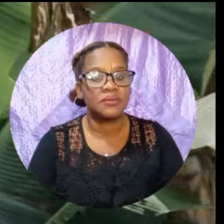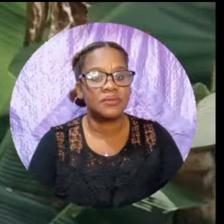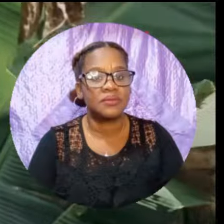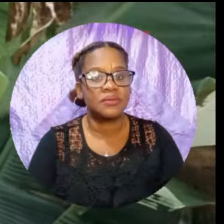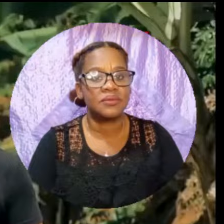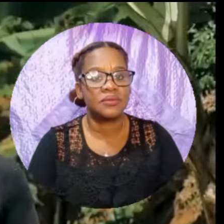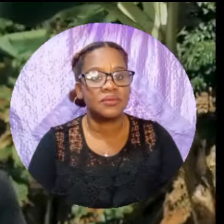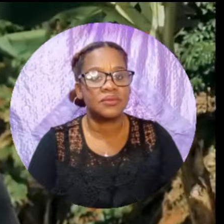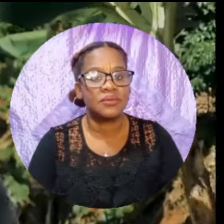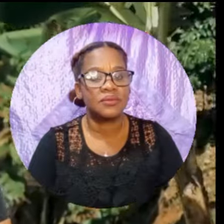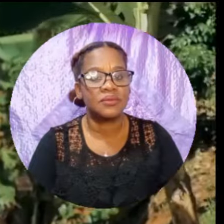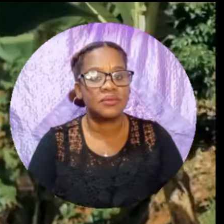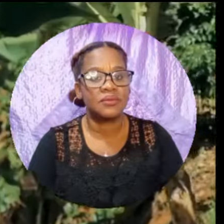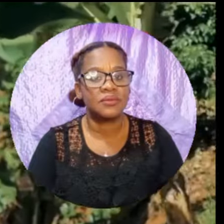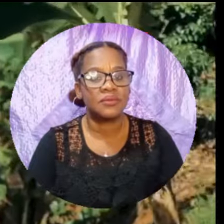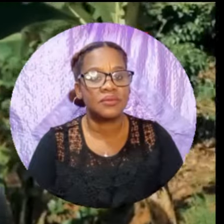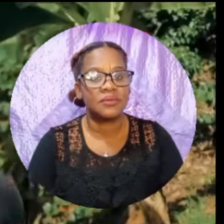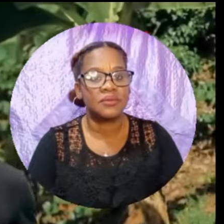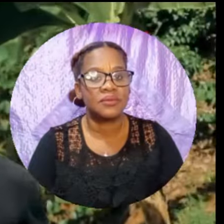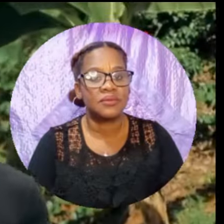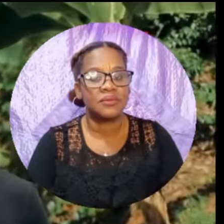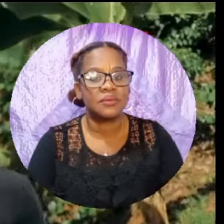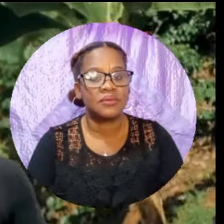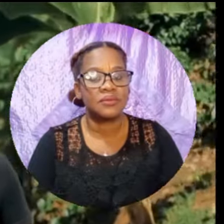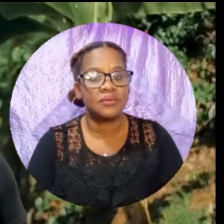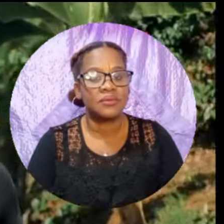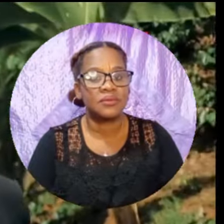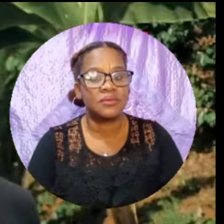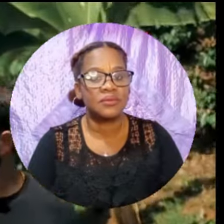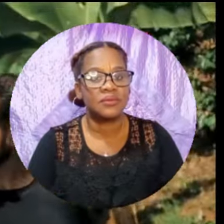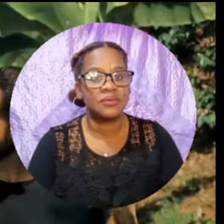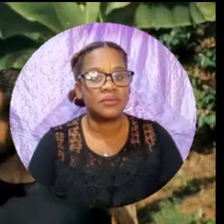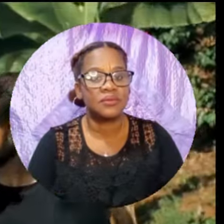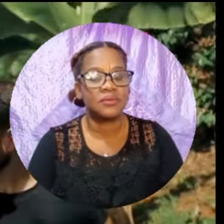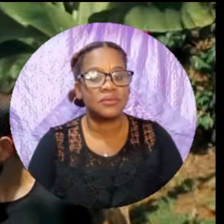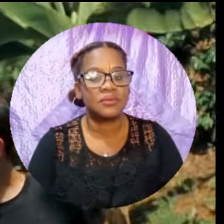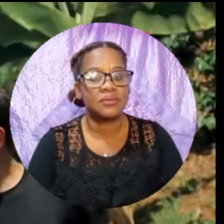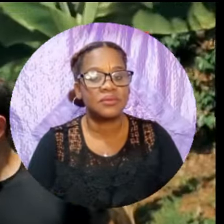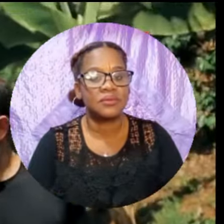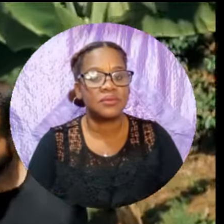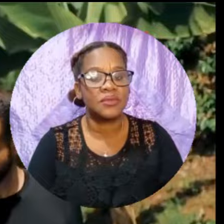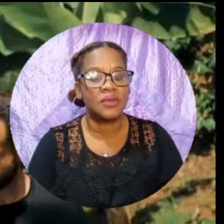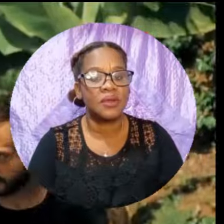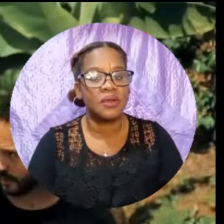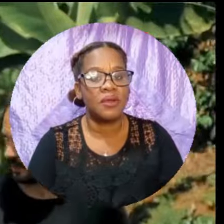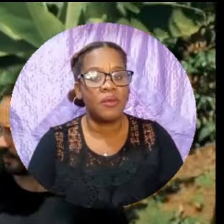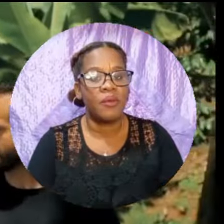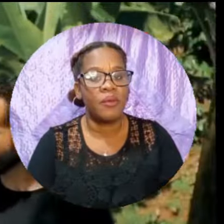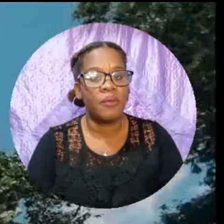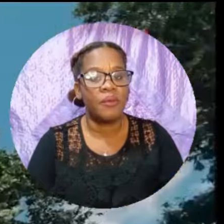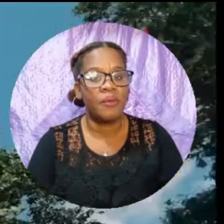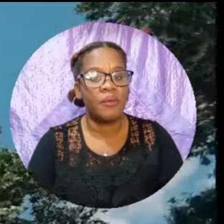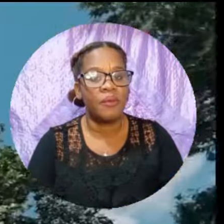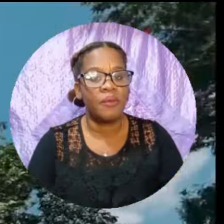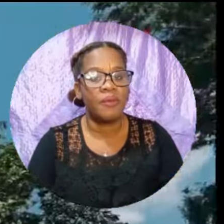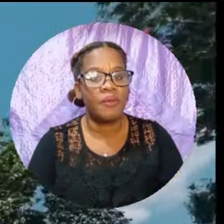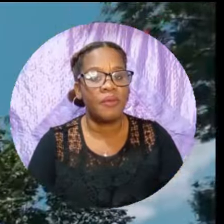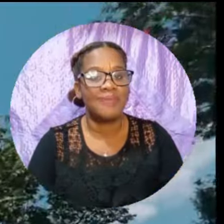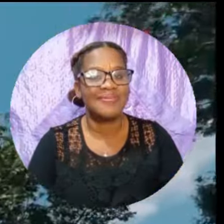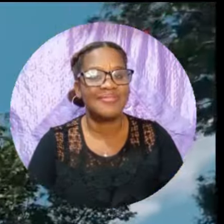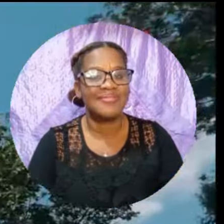en la finca. Que tiene también una razón. Que, sí, todas tienen una razón. Las leguminosas, que en este caso son las guamas, el